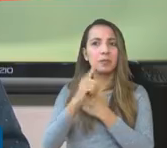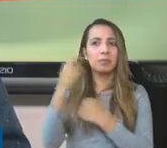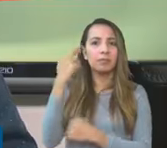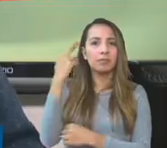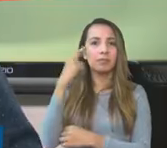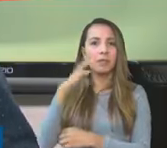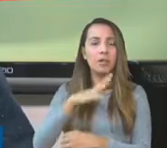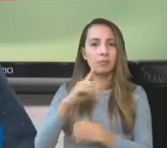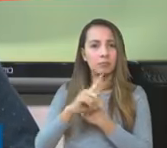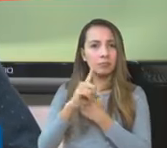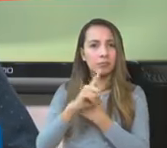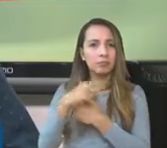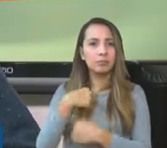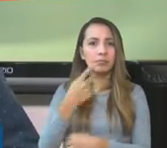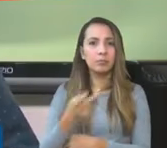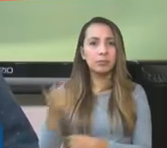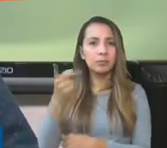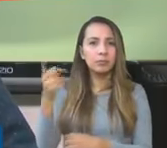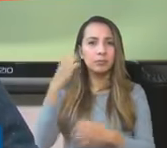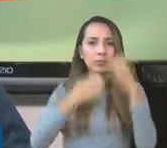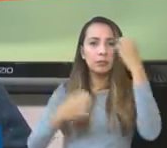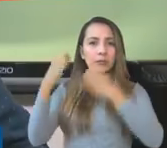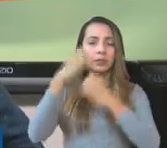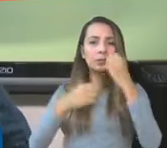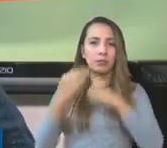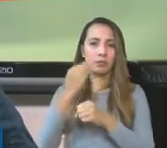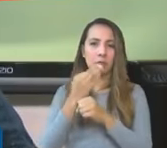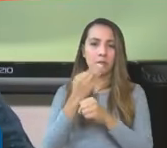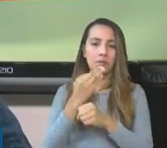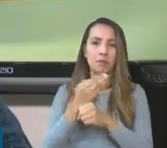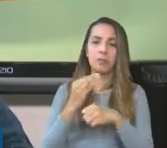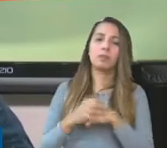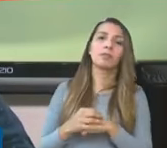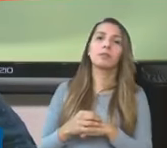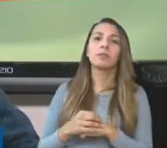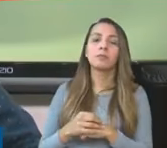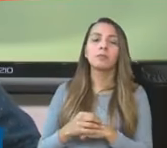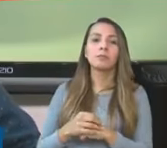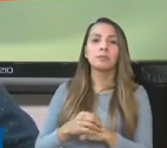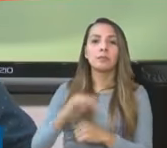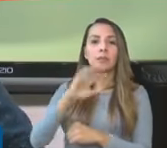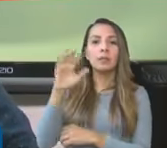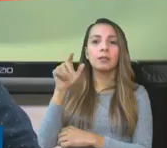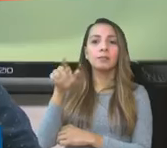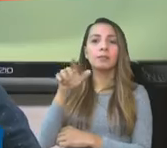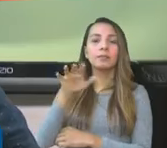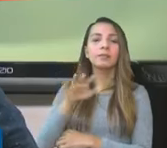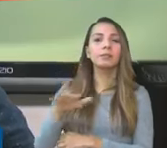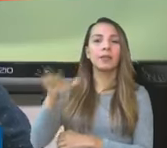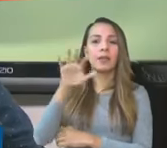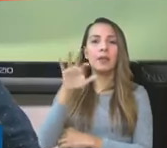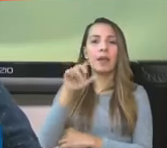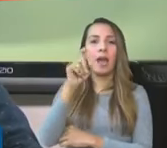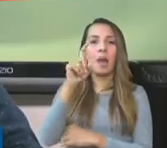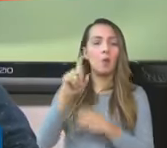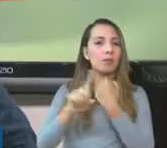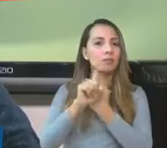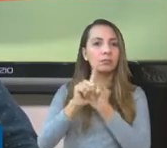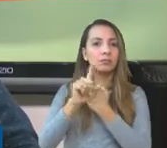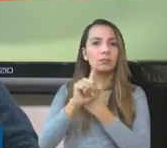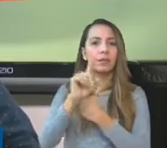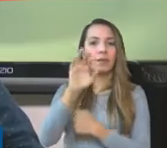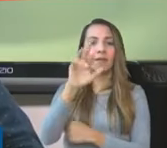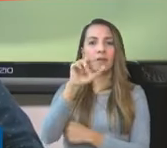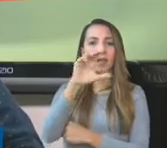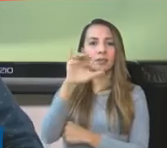ahí, hay un eco ahí, a ver si checamos esa parte, aquí sin agua en fraccionamiento Arcoíris, y precisamente Alberto,